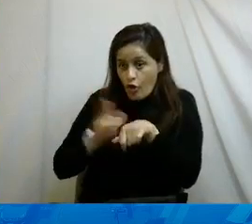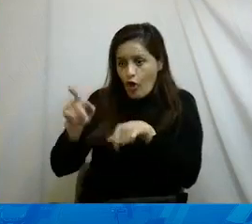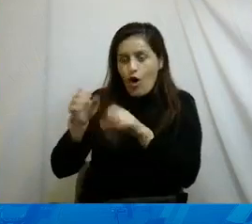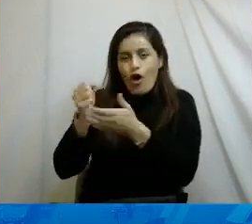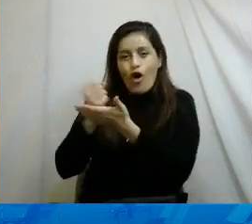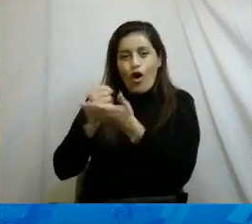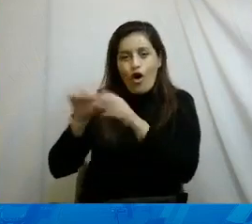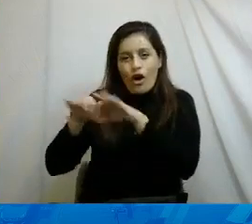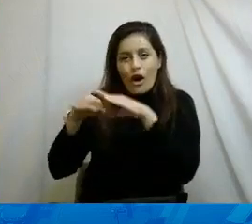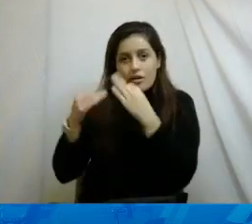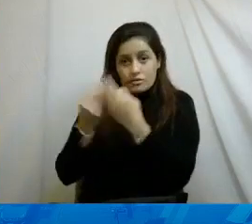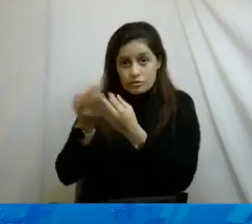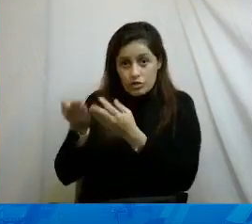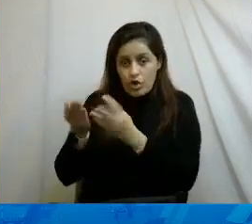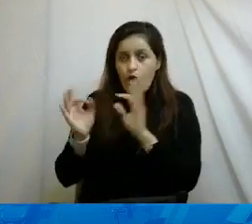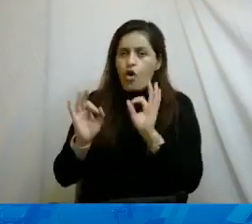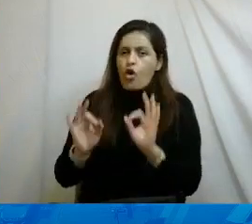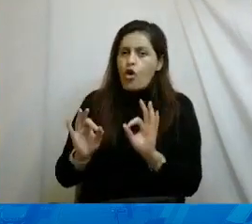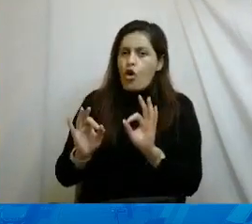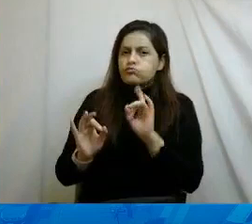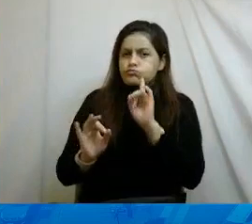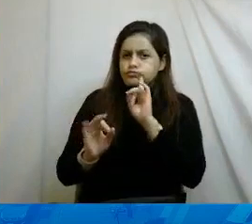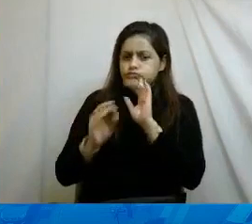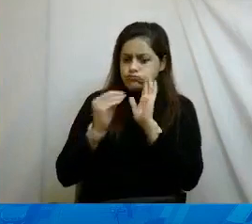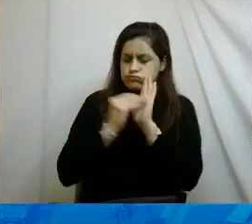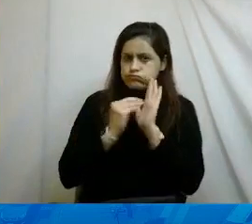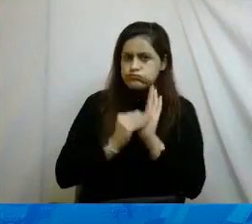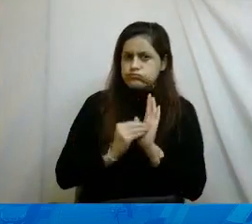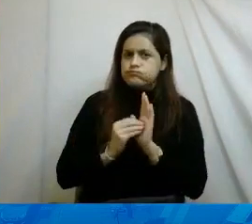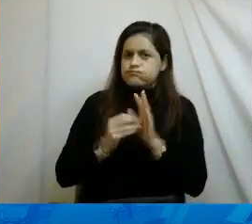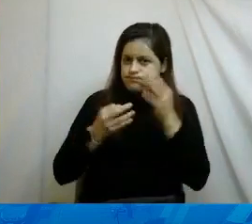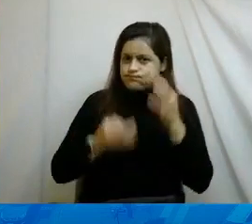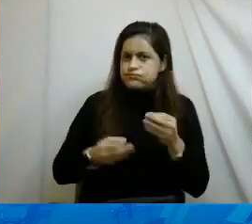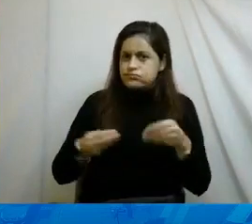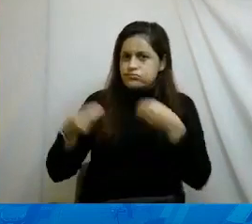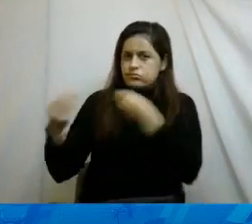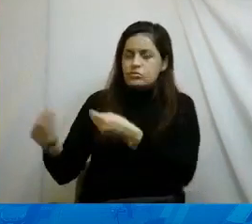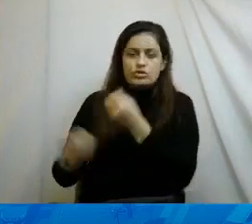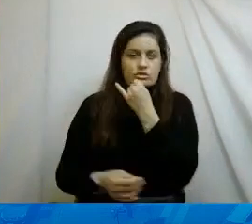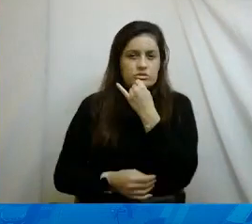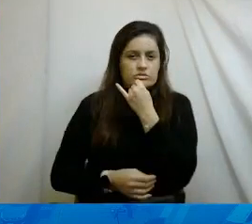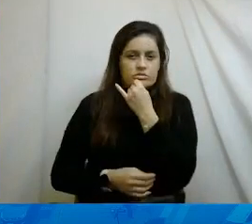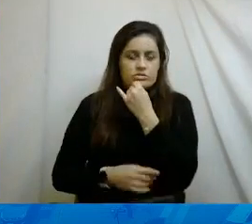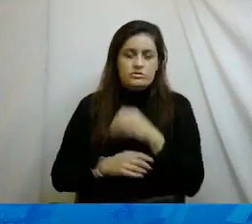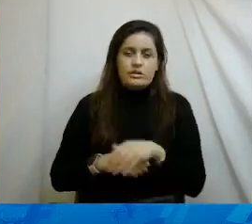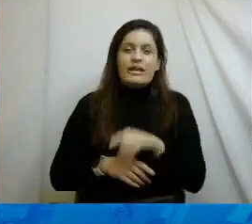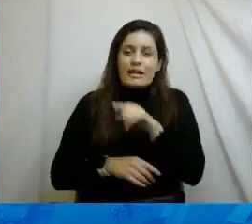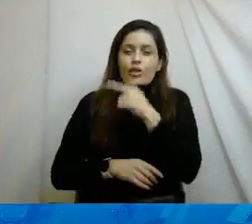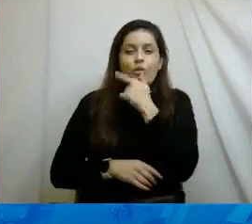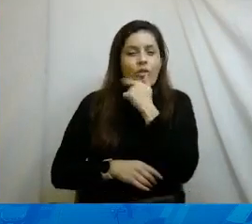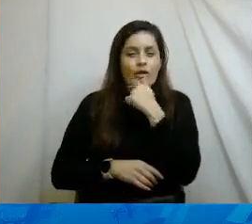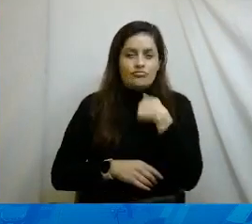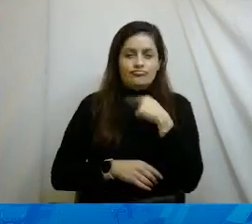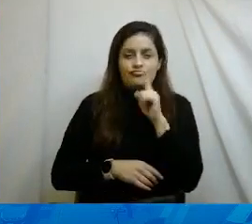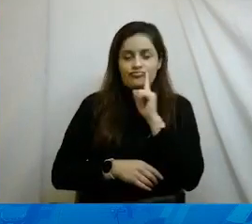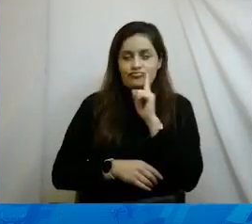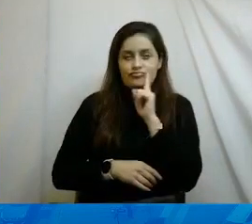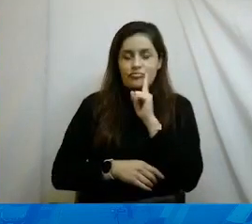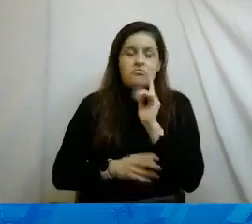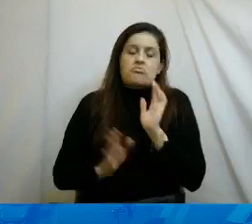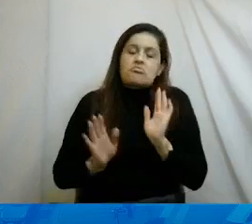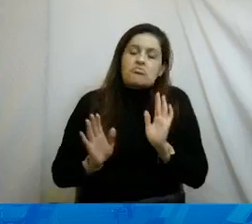organización poder ocuparlo o existía una resolución de entrega de comodato. Entonces, esa es una duda que tengo. Bueno, al final